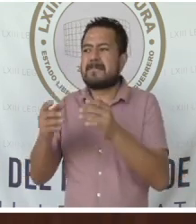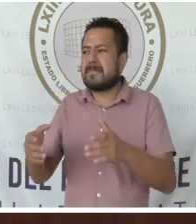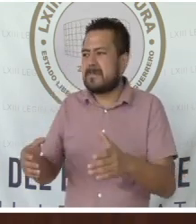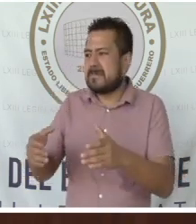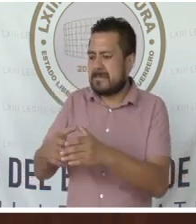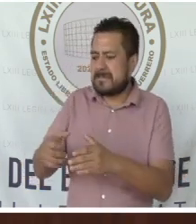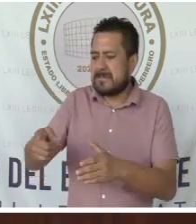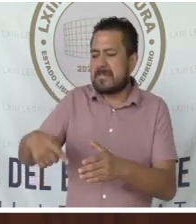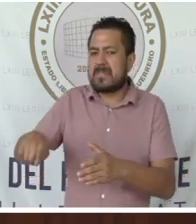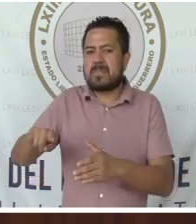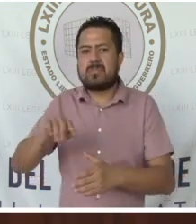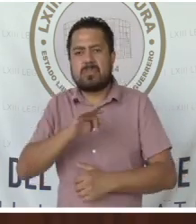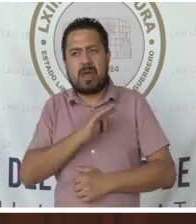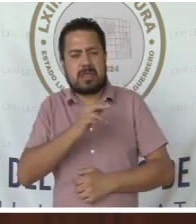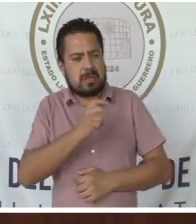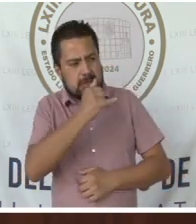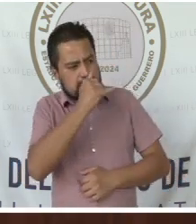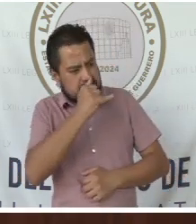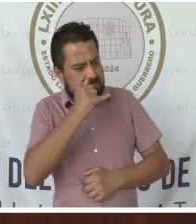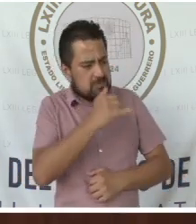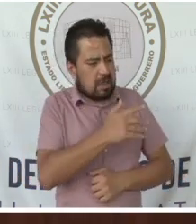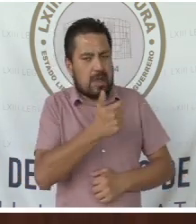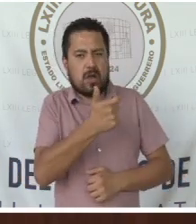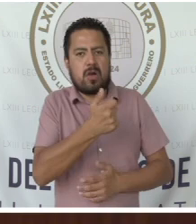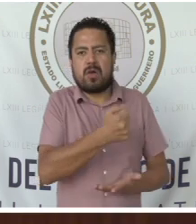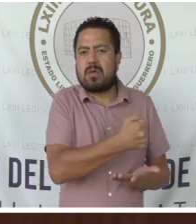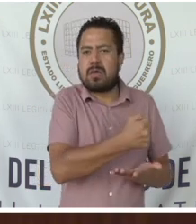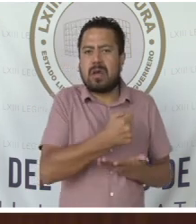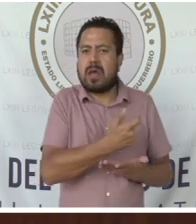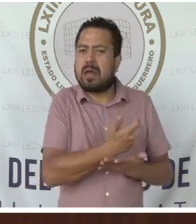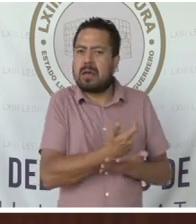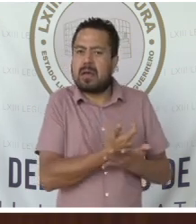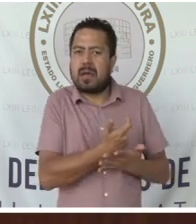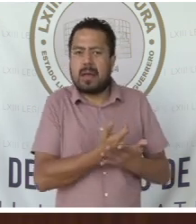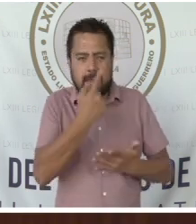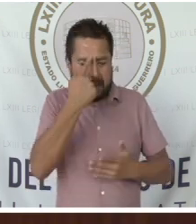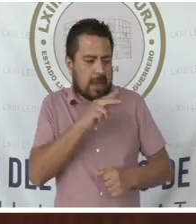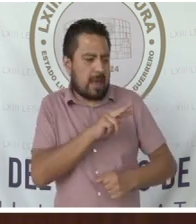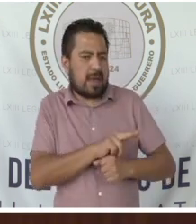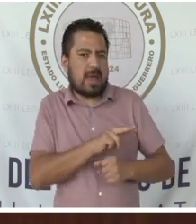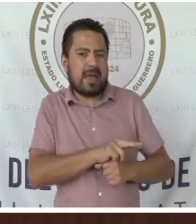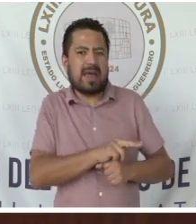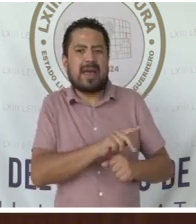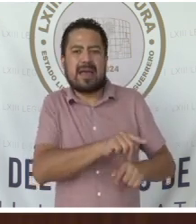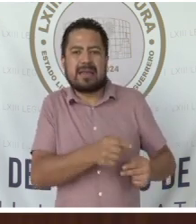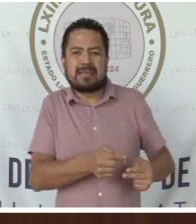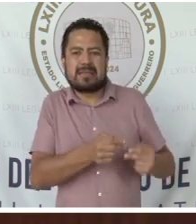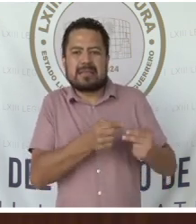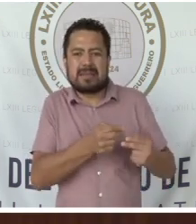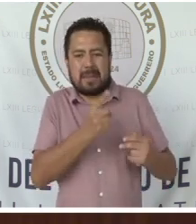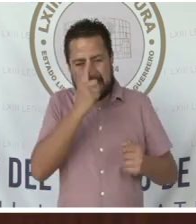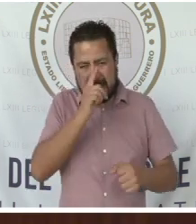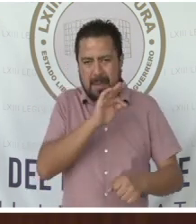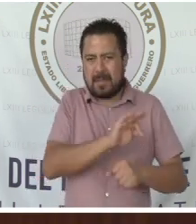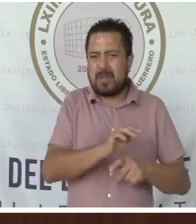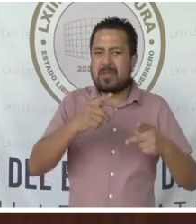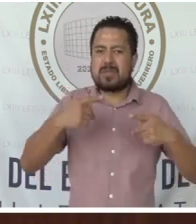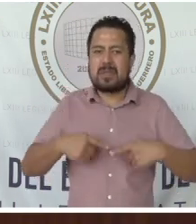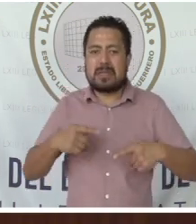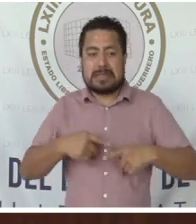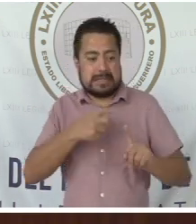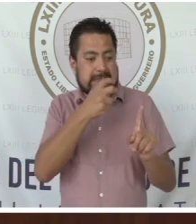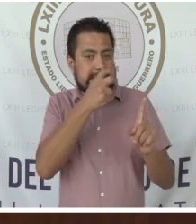delincuenciales acuden a exigir el denominado cobro de derecho de piso o cobro de protección. Este